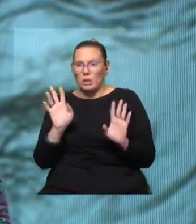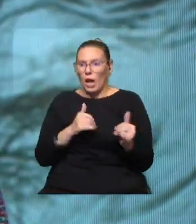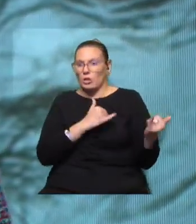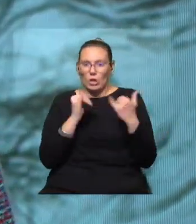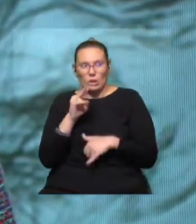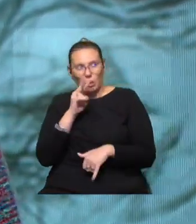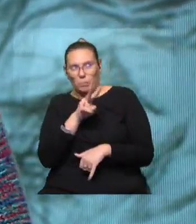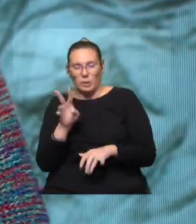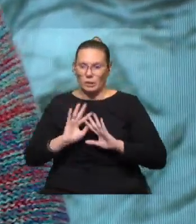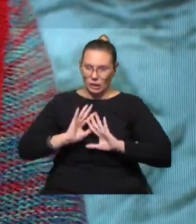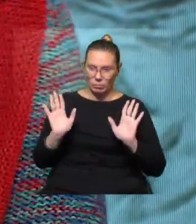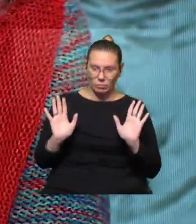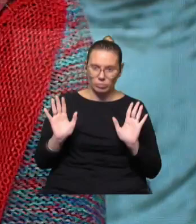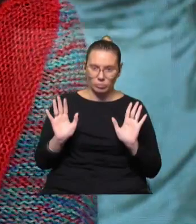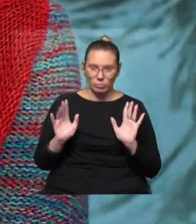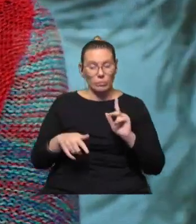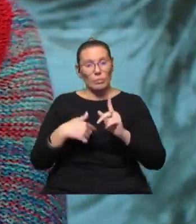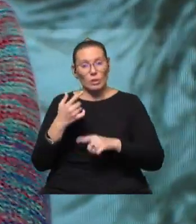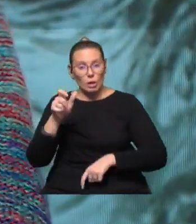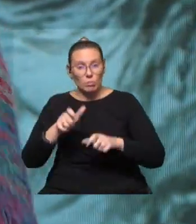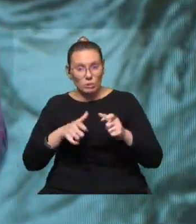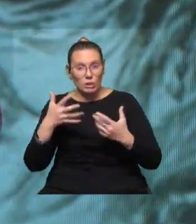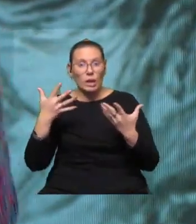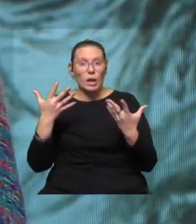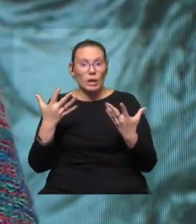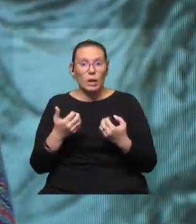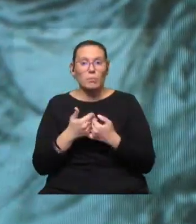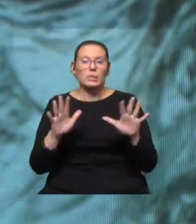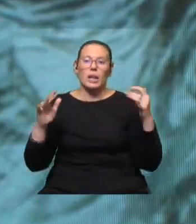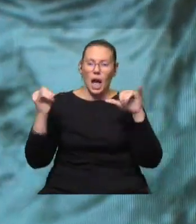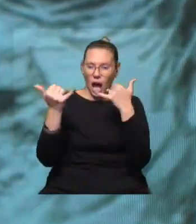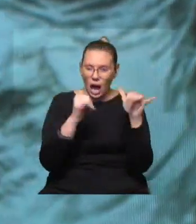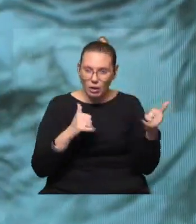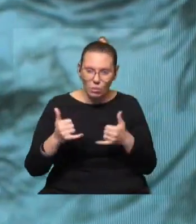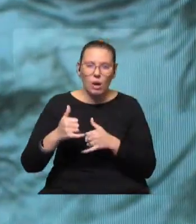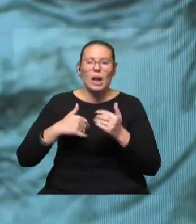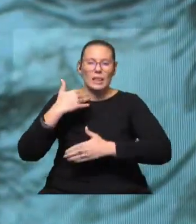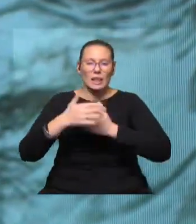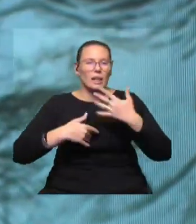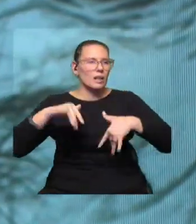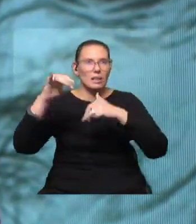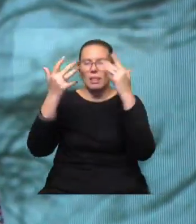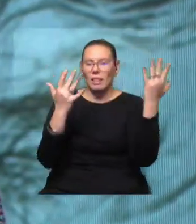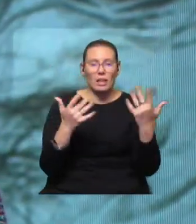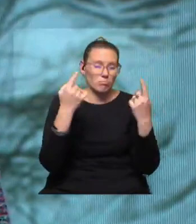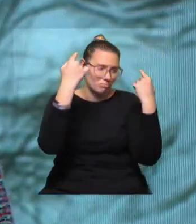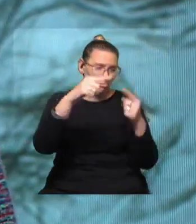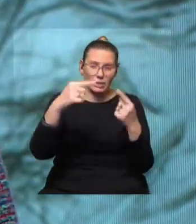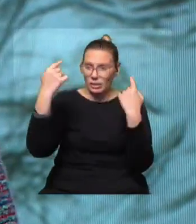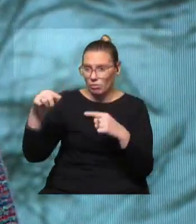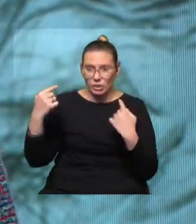todo el día después hay los que quieren o que empiezan a jugar con las telas es muy variable